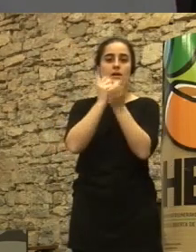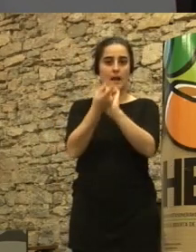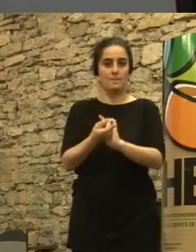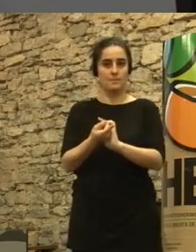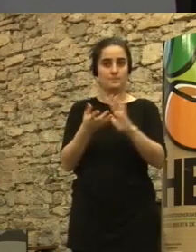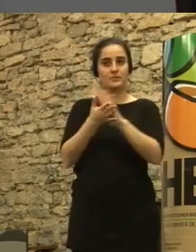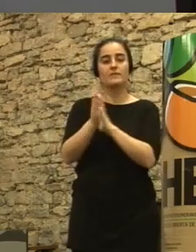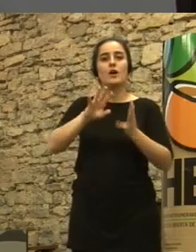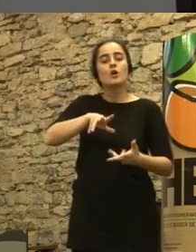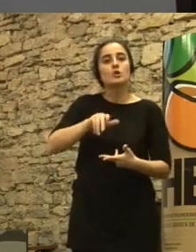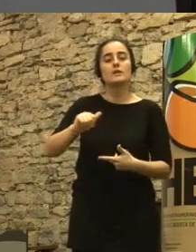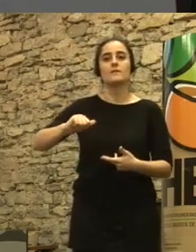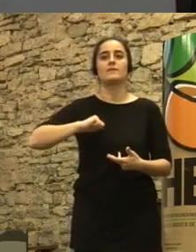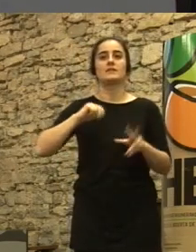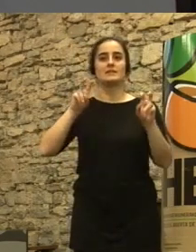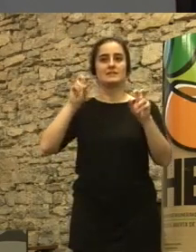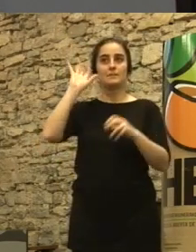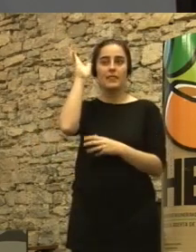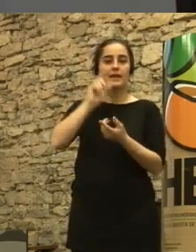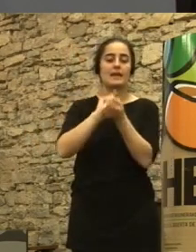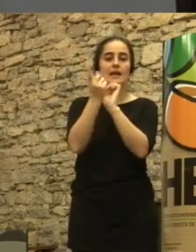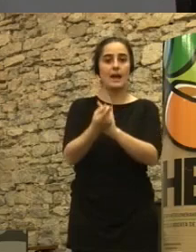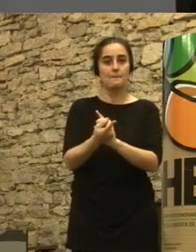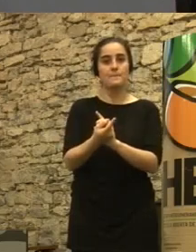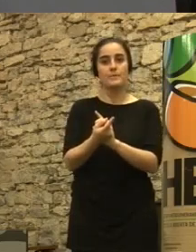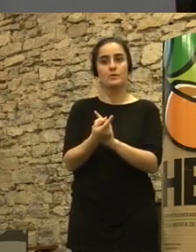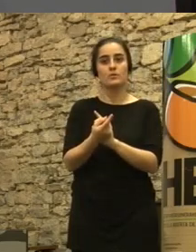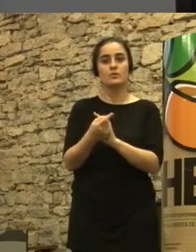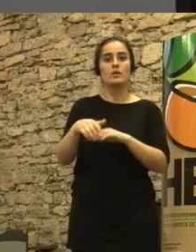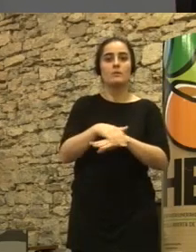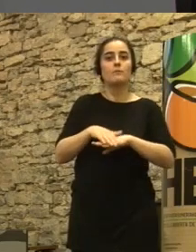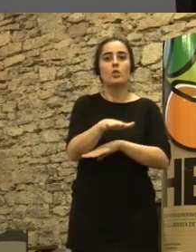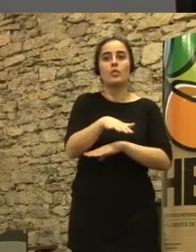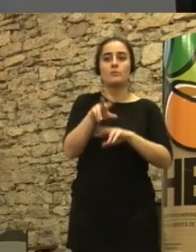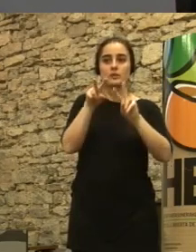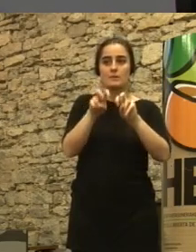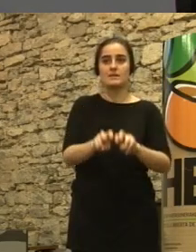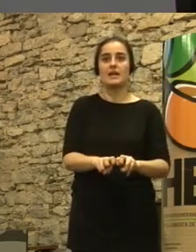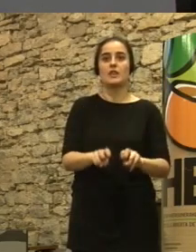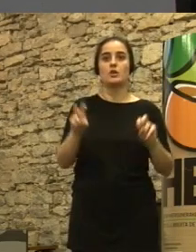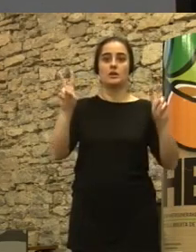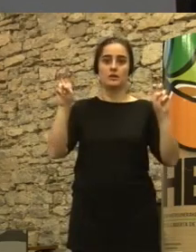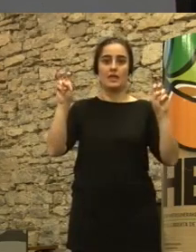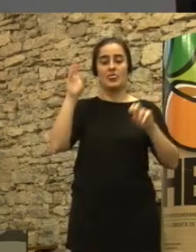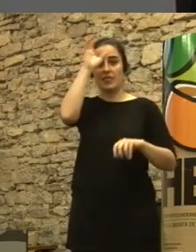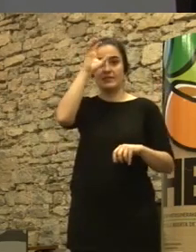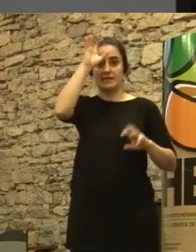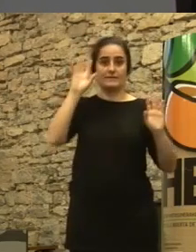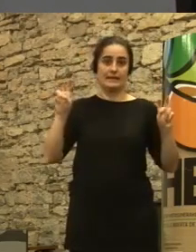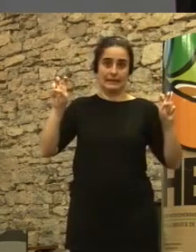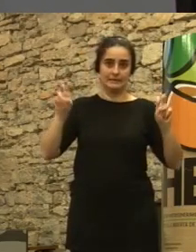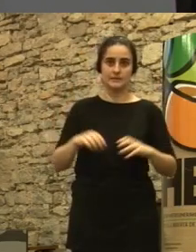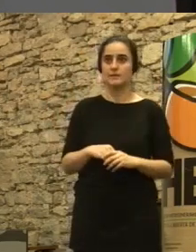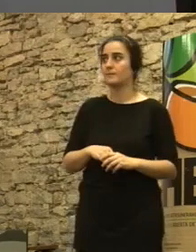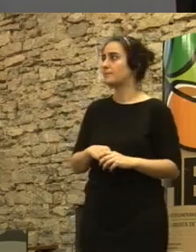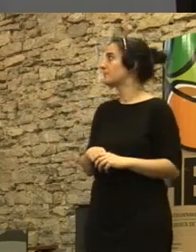Noticias falsas sobre cambio climático basadas en investigaciones científicas. Este se llama